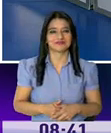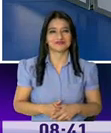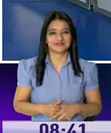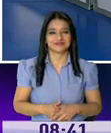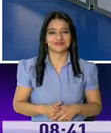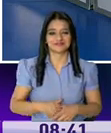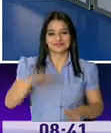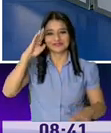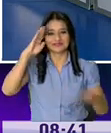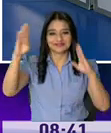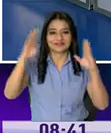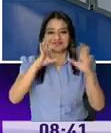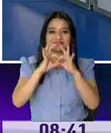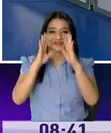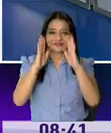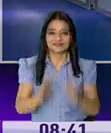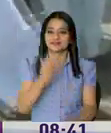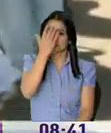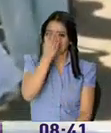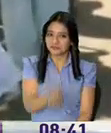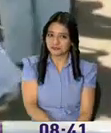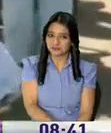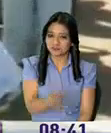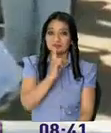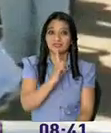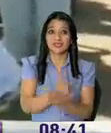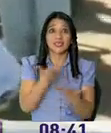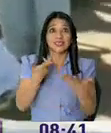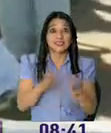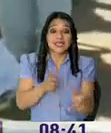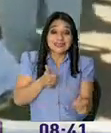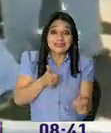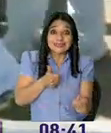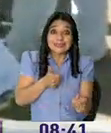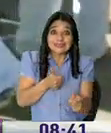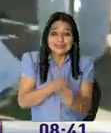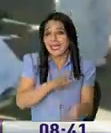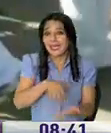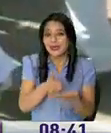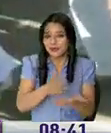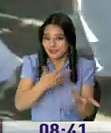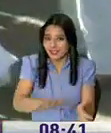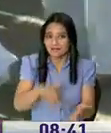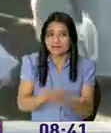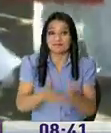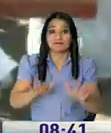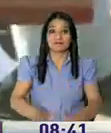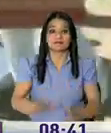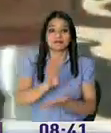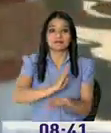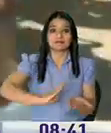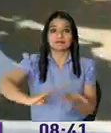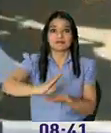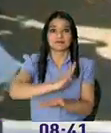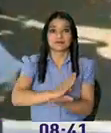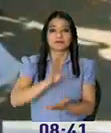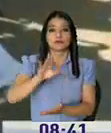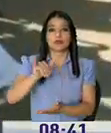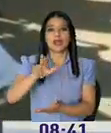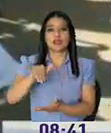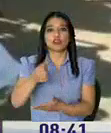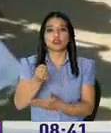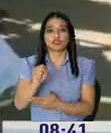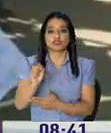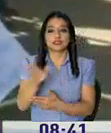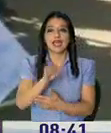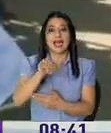Hola compañeros, amigos, buenos días. Como ustedes decían, la ayuda está llegando específicamente acá en el barrio Buenos Aires, en el sector de